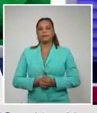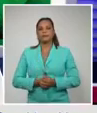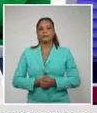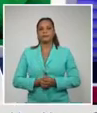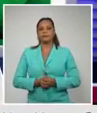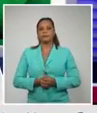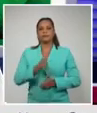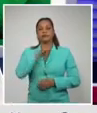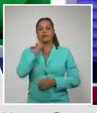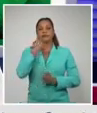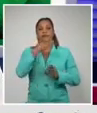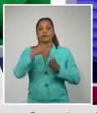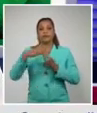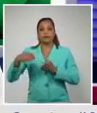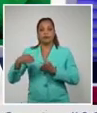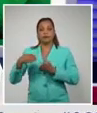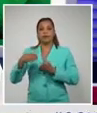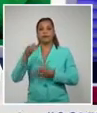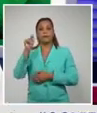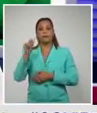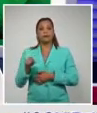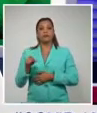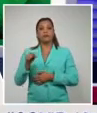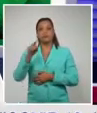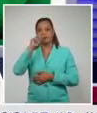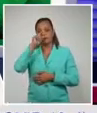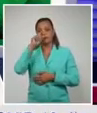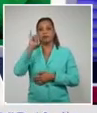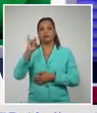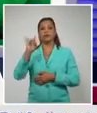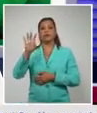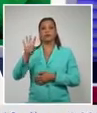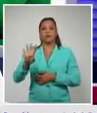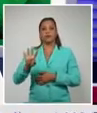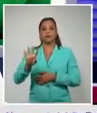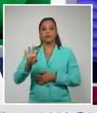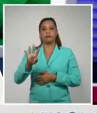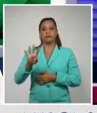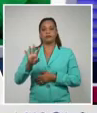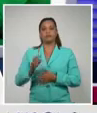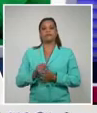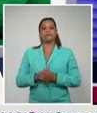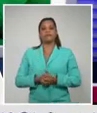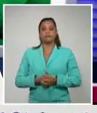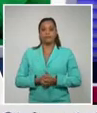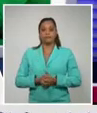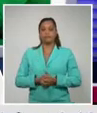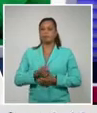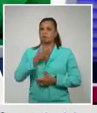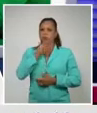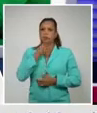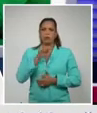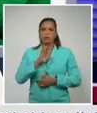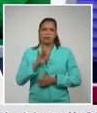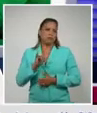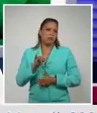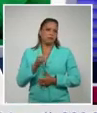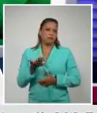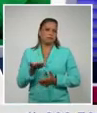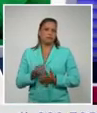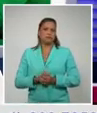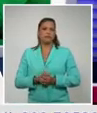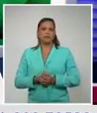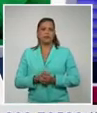Fallece un paciente de 64 años de edad, podemos decir también que joven, contacto de